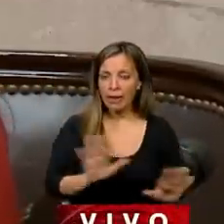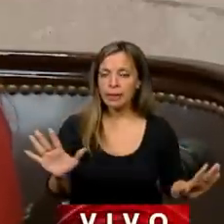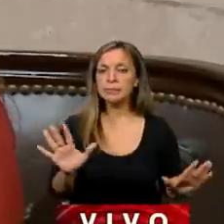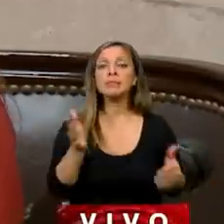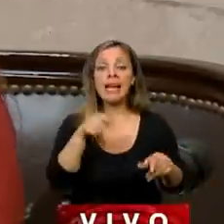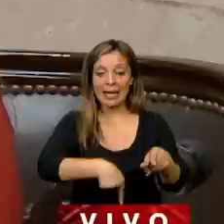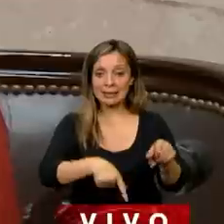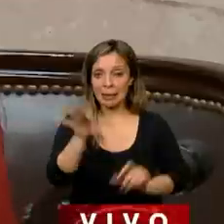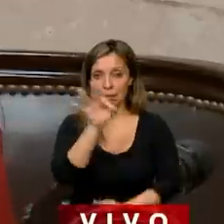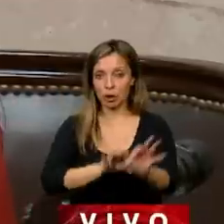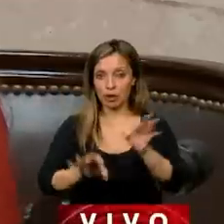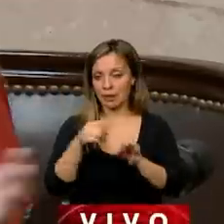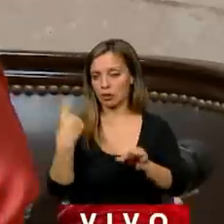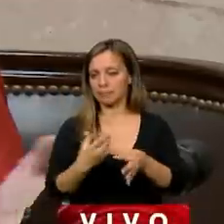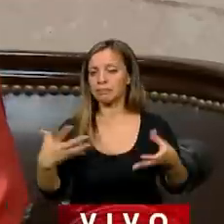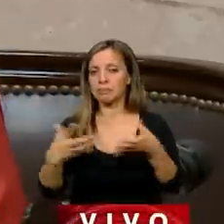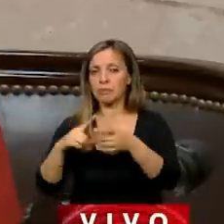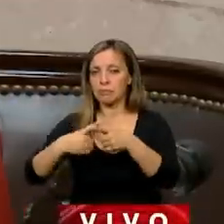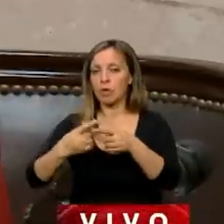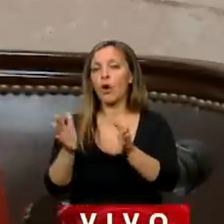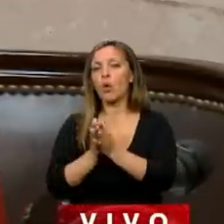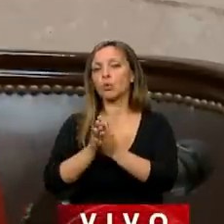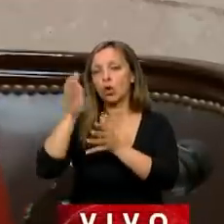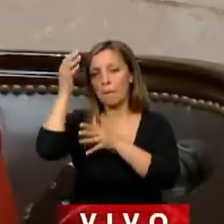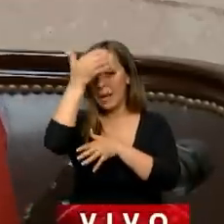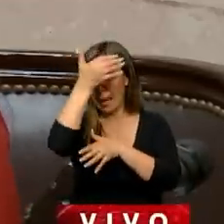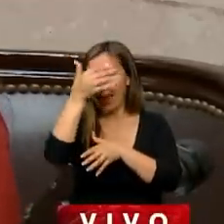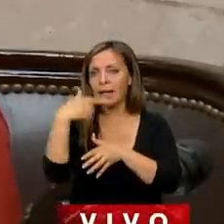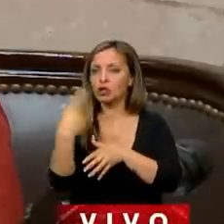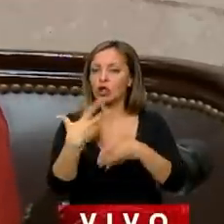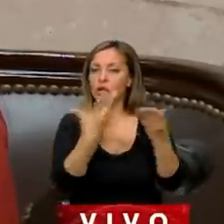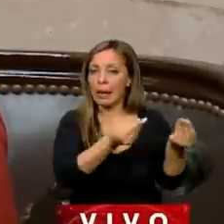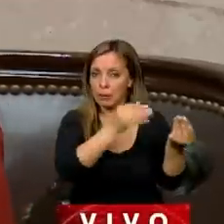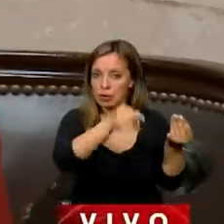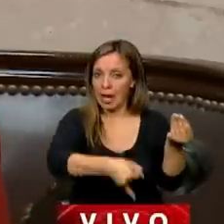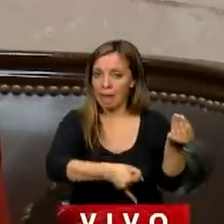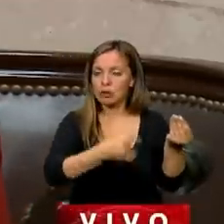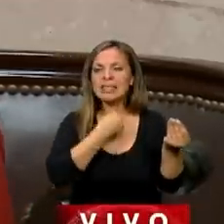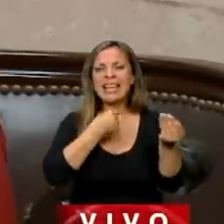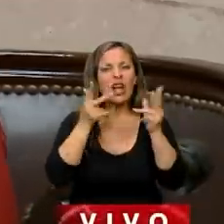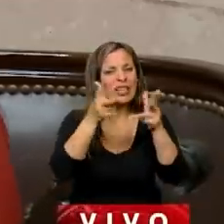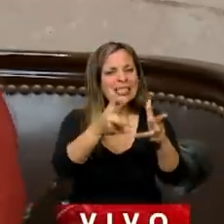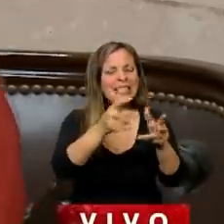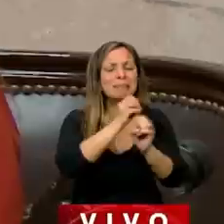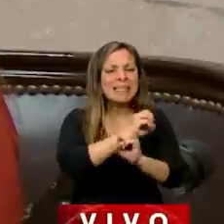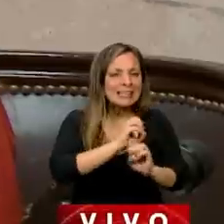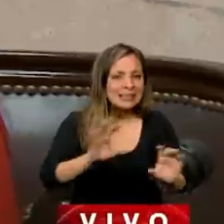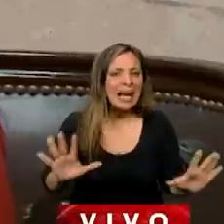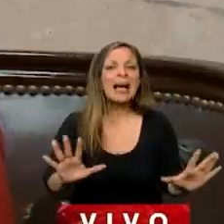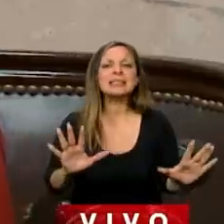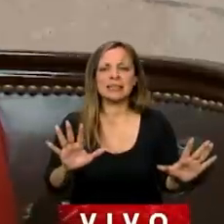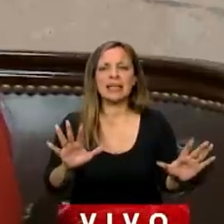en cuestión que mi bloque con Javier Milei apoyamos, quiero resaltar el paupérrimo estado de aquellos a los que